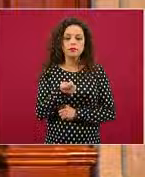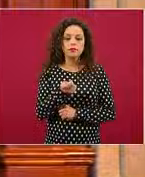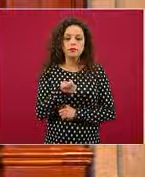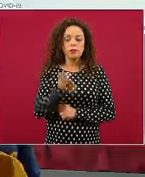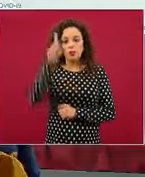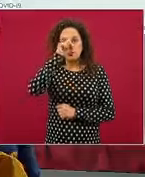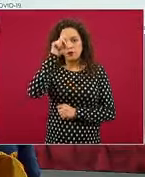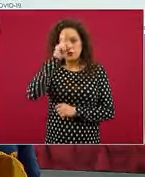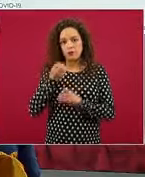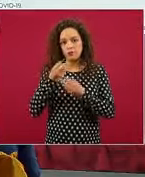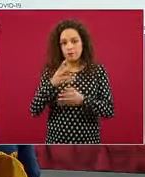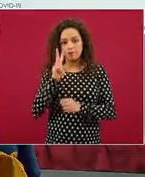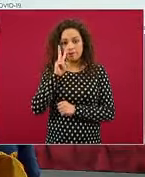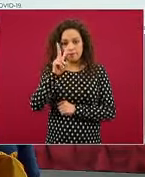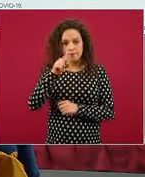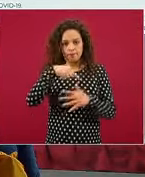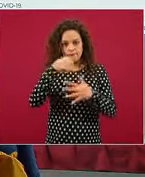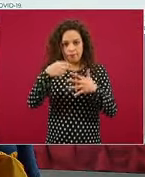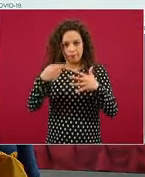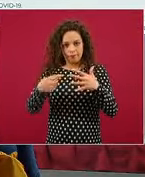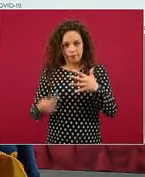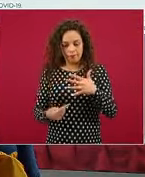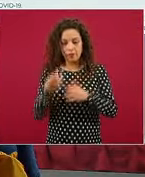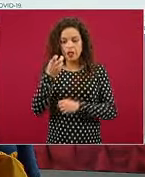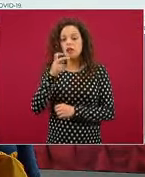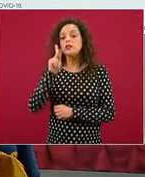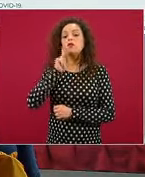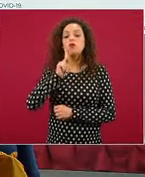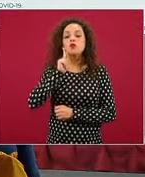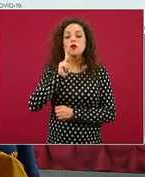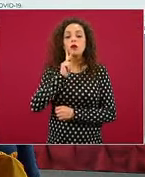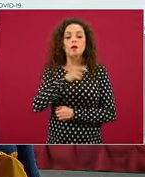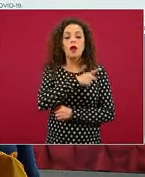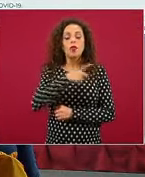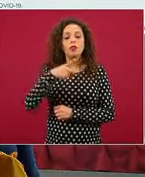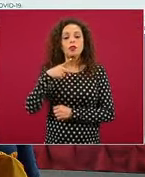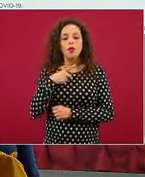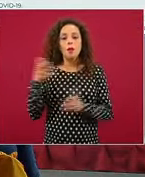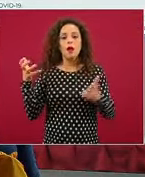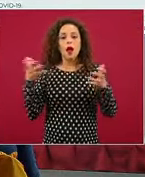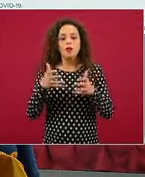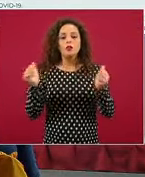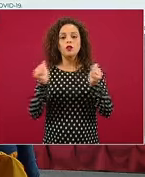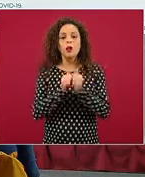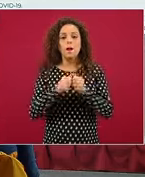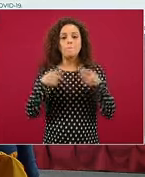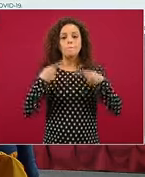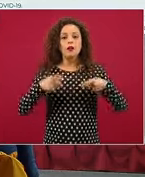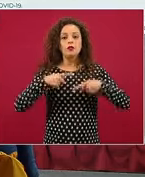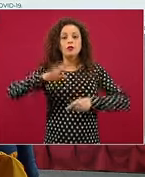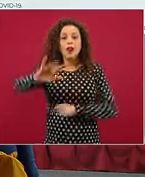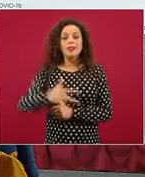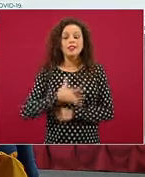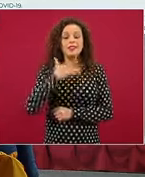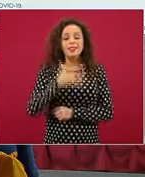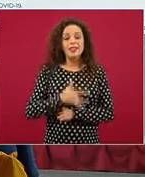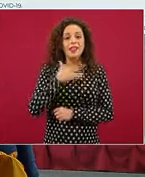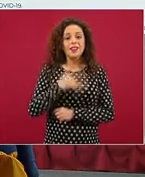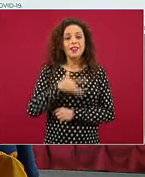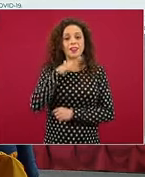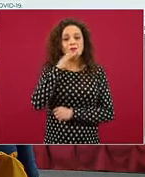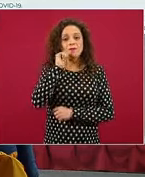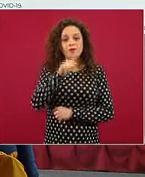recomendaciones. Estas pruebas deben de ser tomadas en personas sintomáticas, es decir, que tienen signos y síntomas